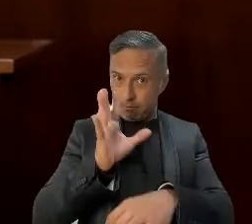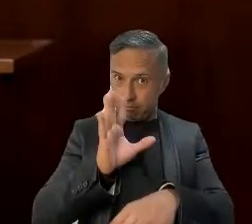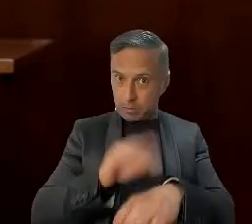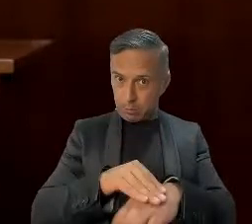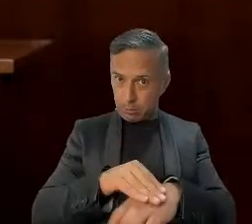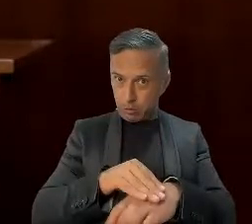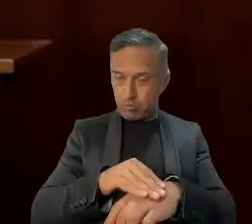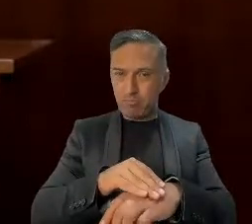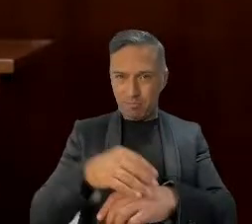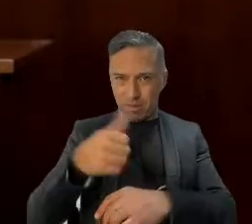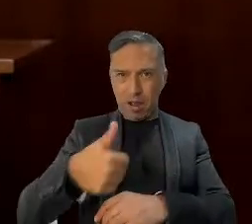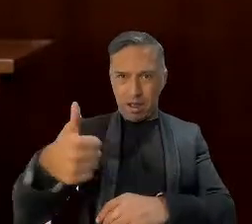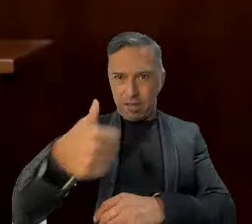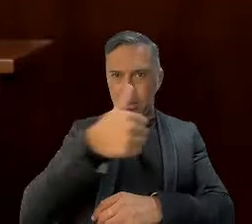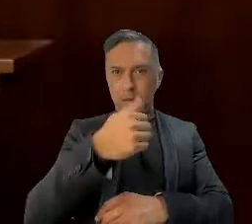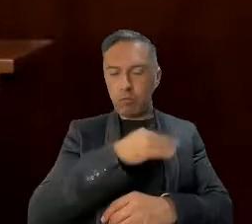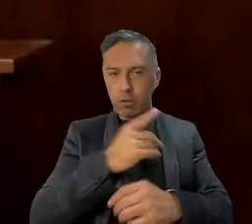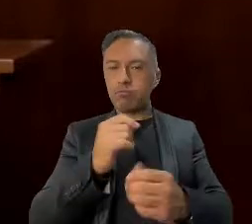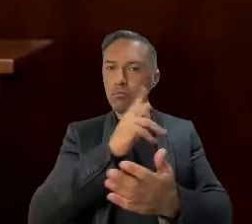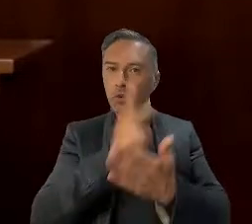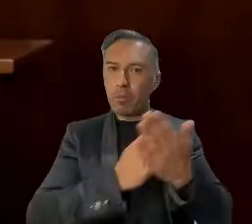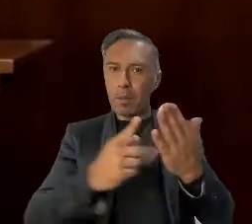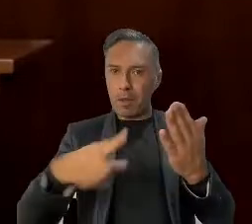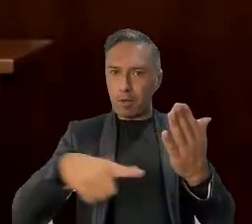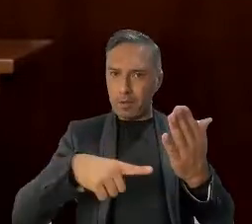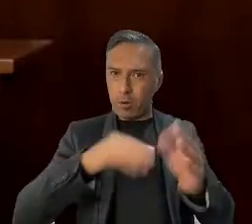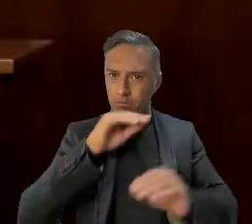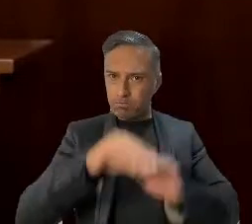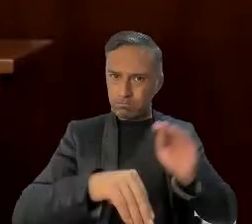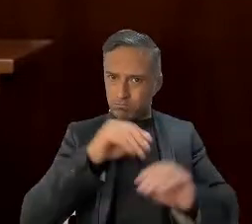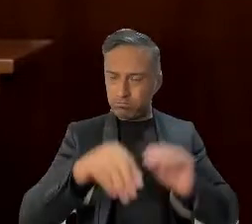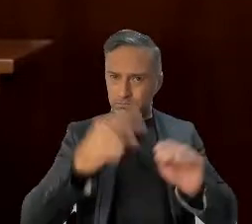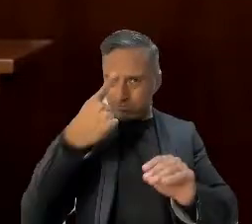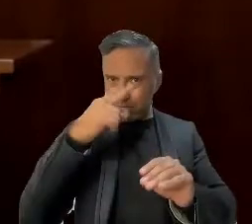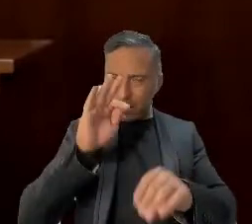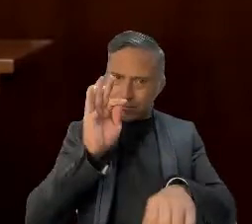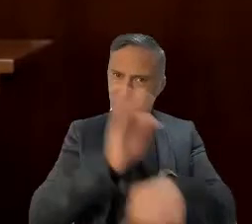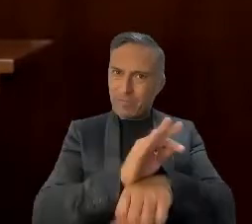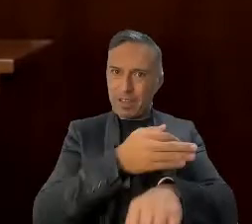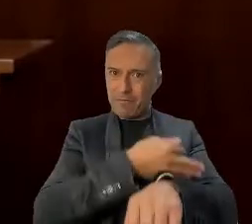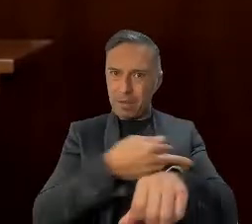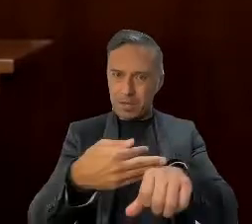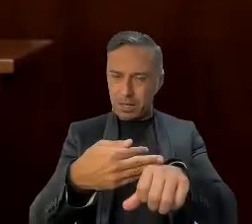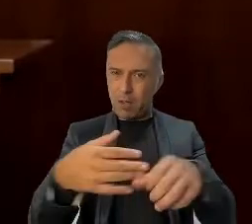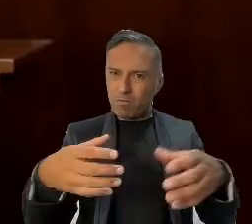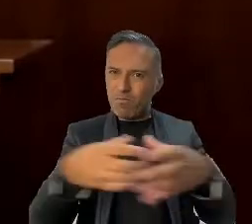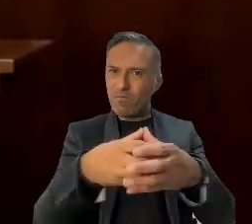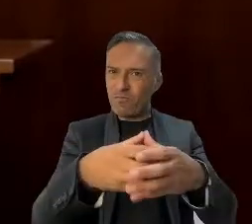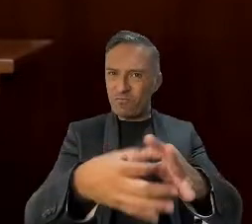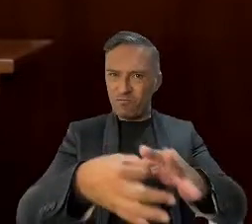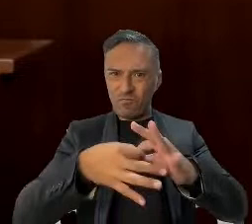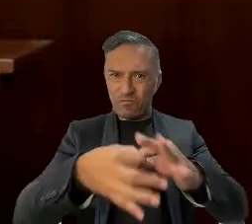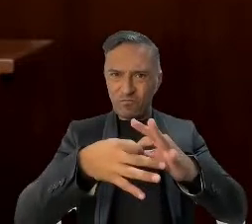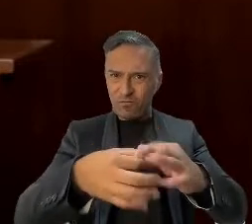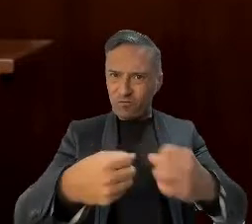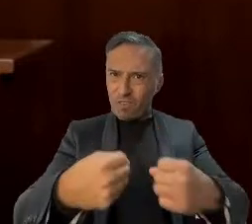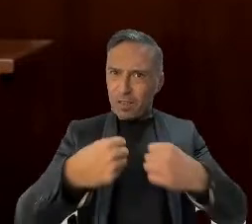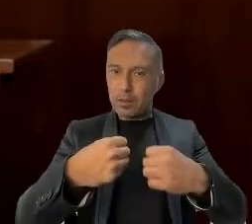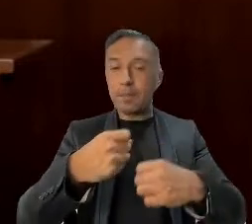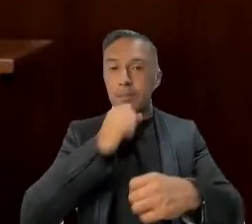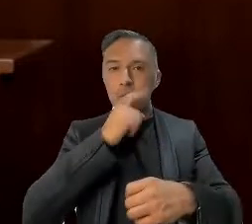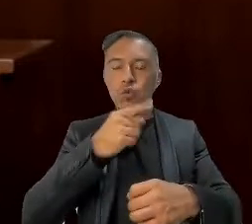se establezcan políticas de fortalecimiento familiar para evitar la separación de niñas niños y adolescentes